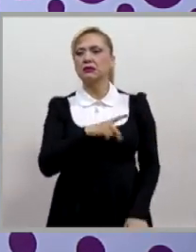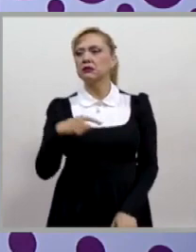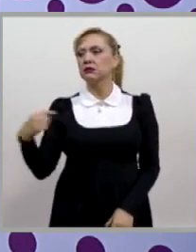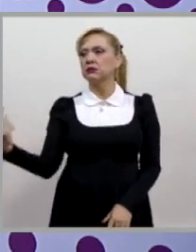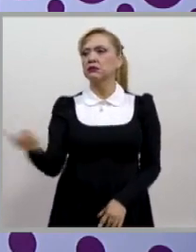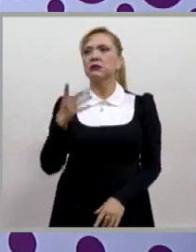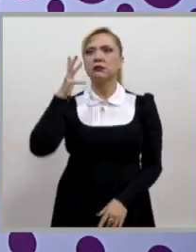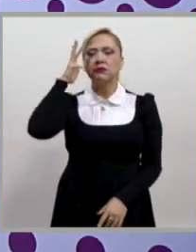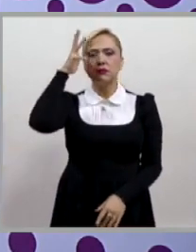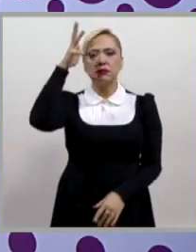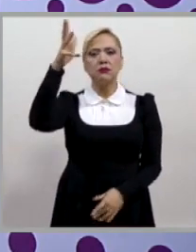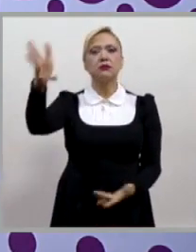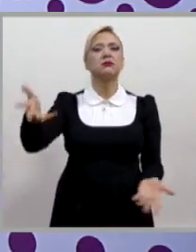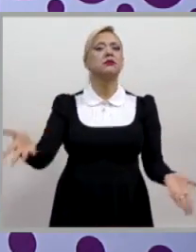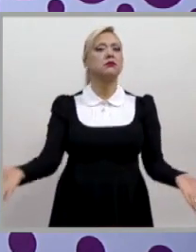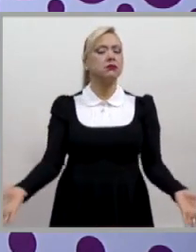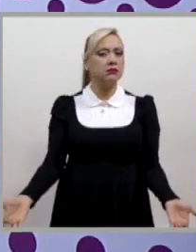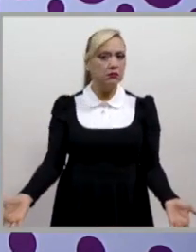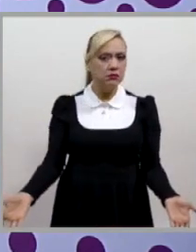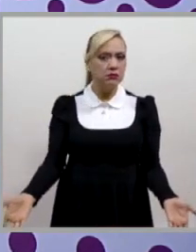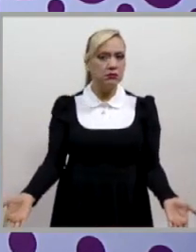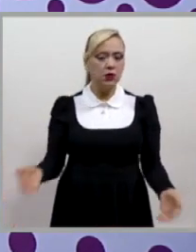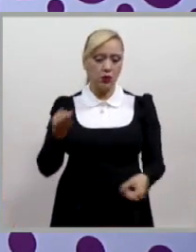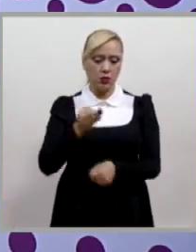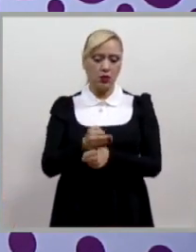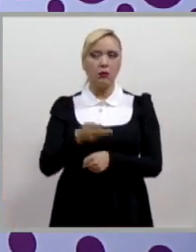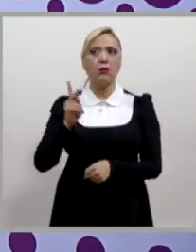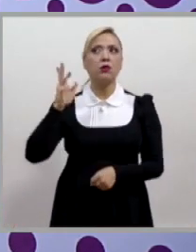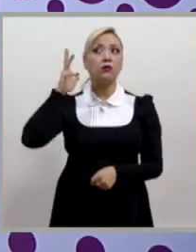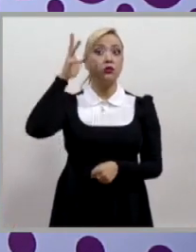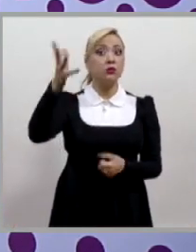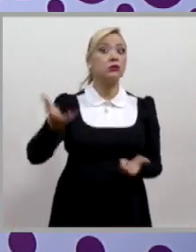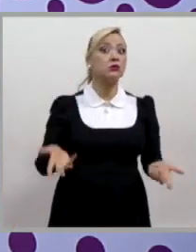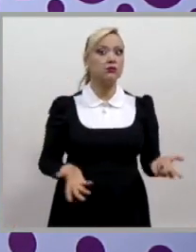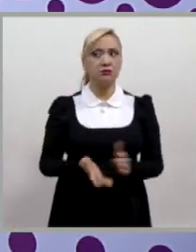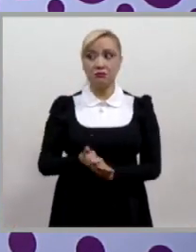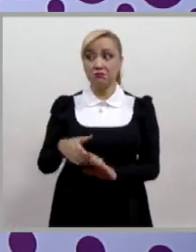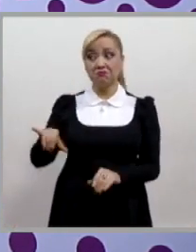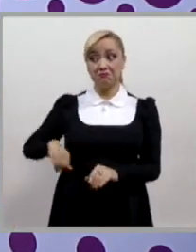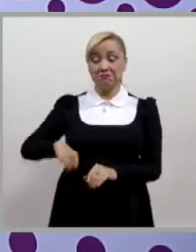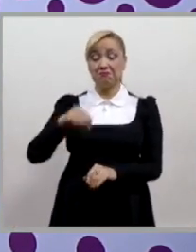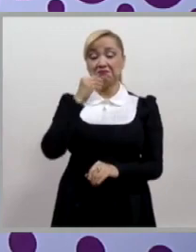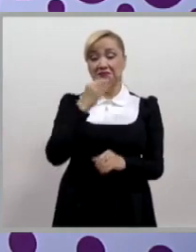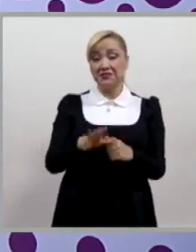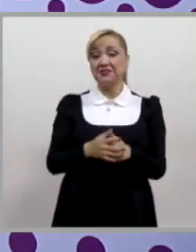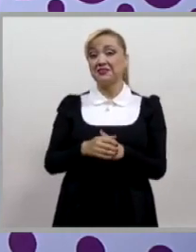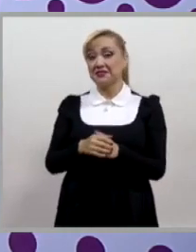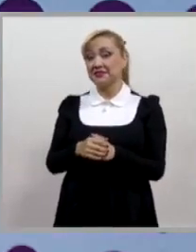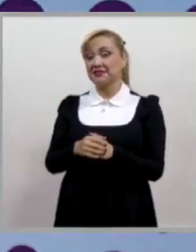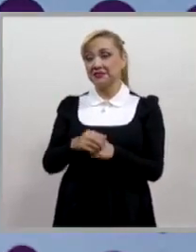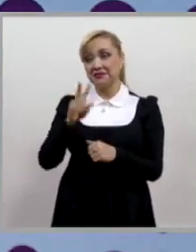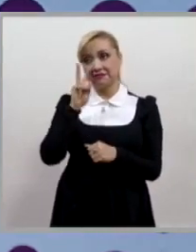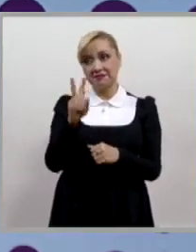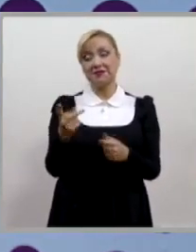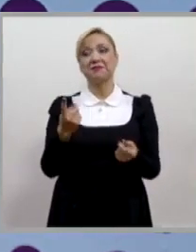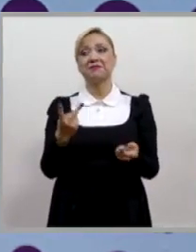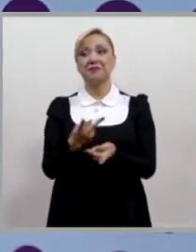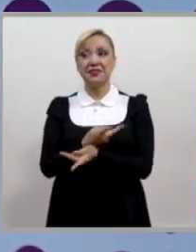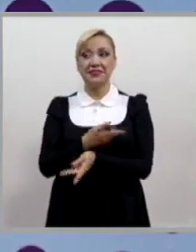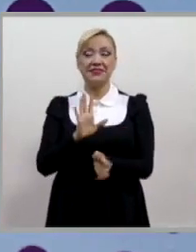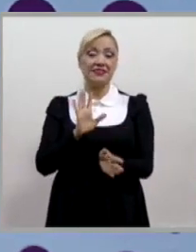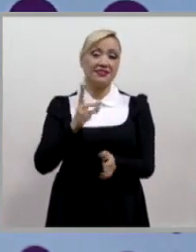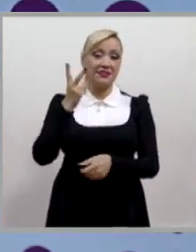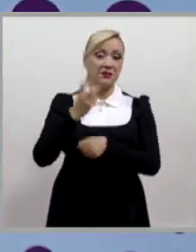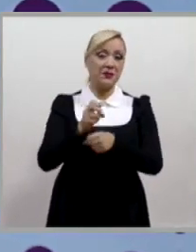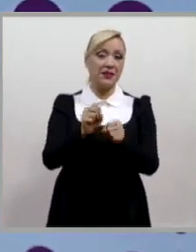vida pésima que la que tú vas a tener. Claro. Pues es un tema interesantísimo, yo creo, vamos a estar pendientes de la resolución, a ver qué